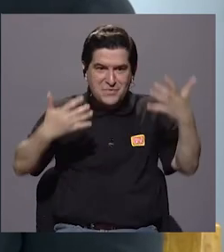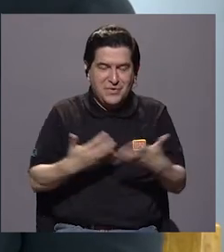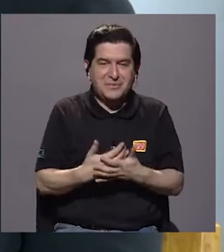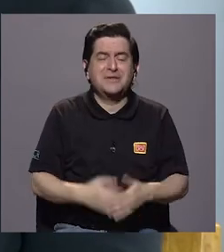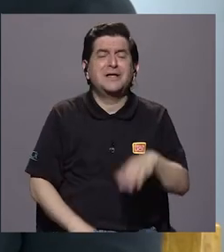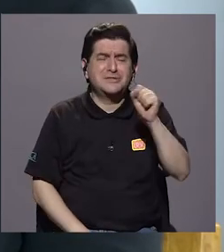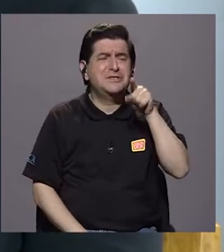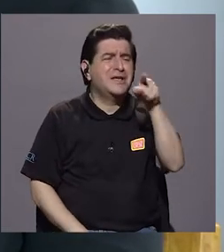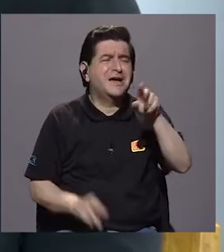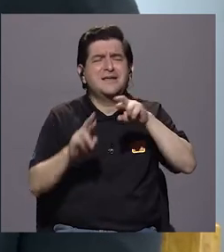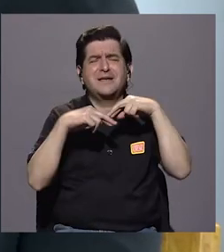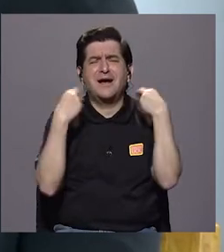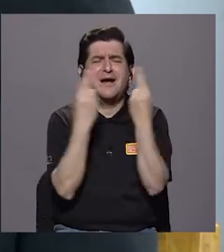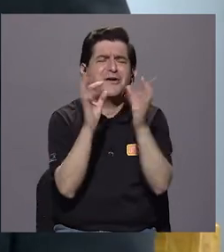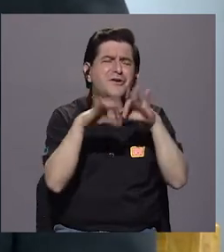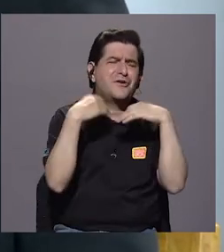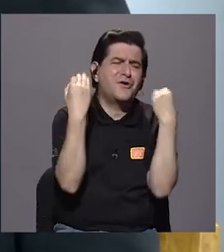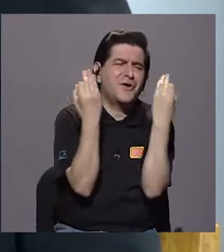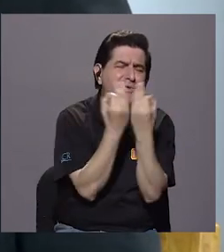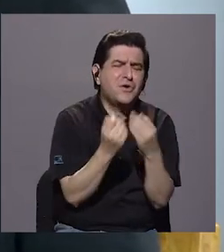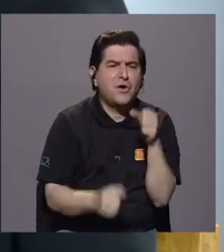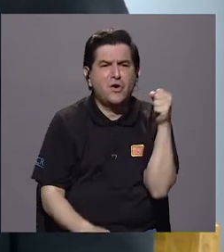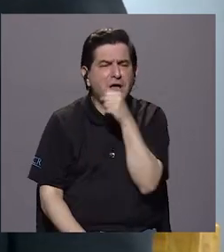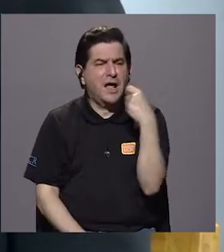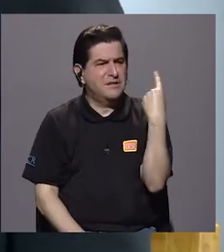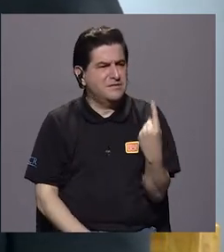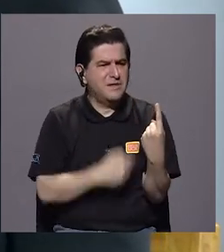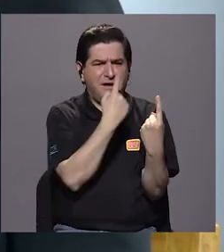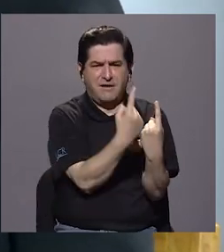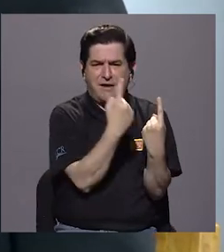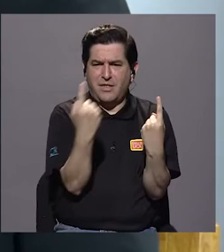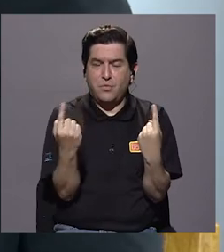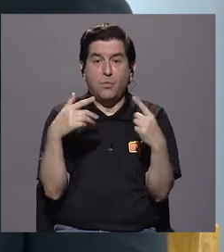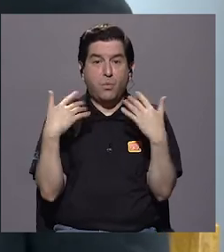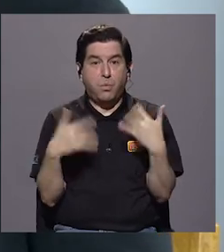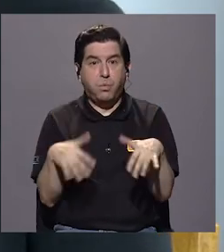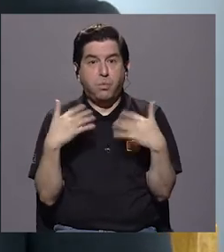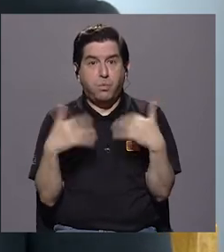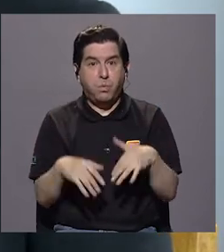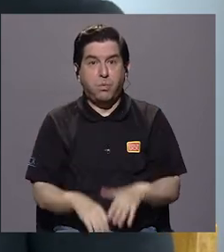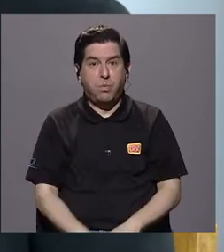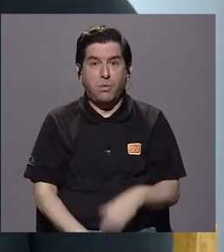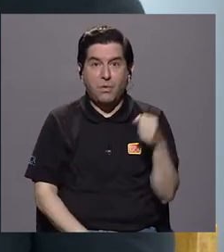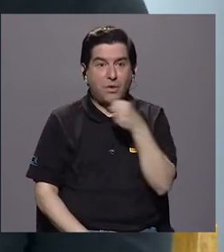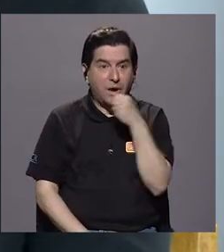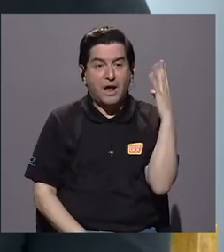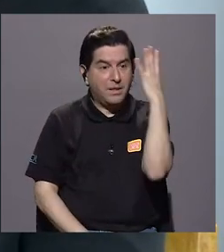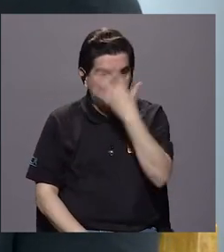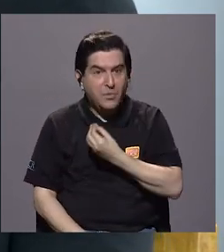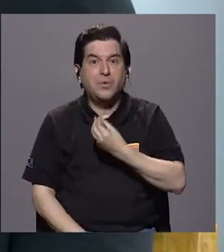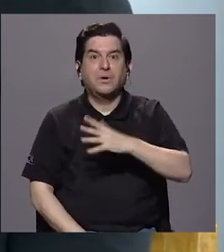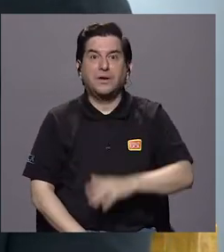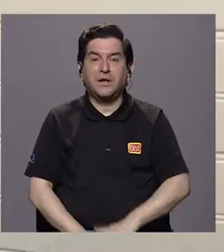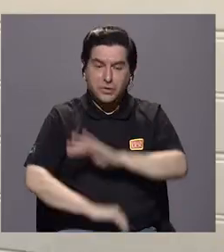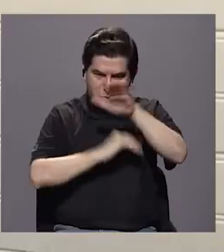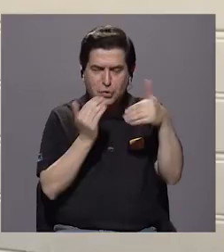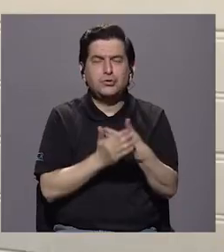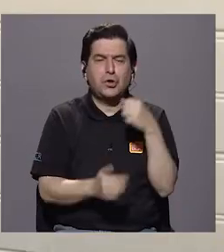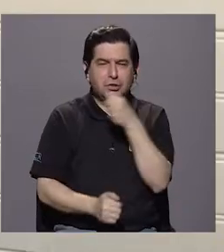reuniones familiares, y cuando van cantando uno por uno, digo yo, wow, sí canta bonito. Todos cantan muy